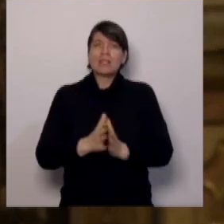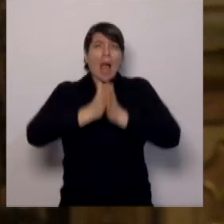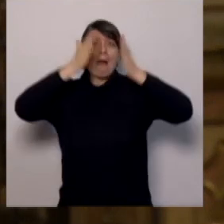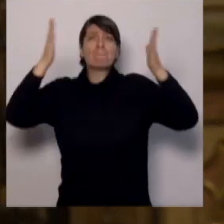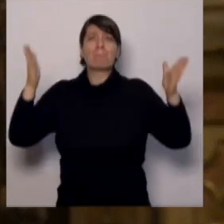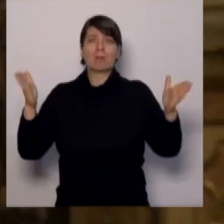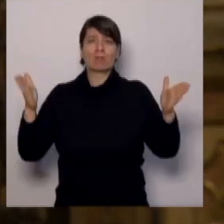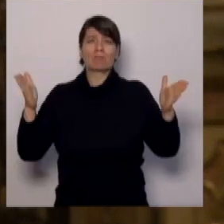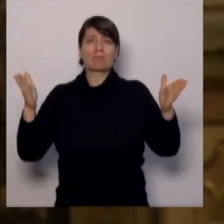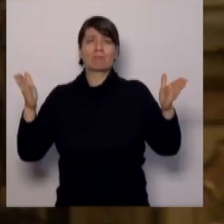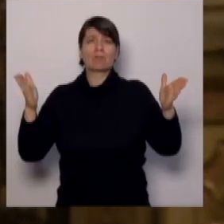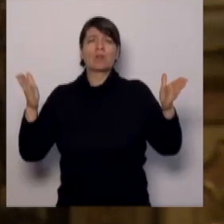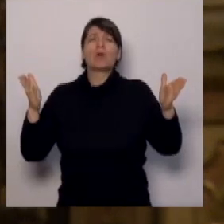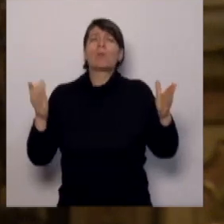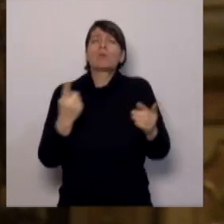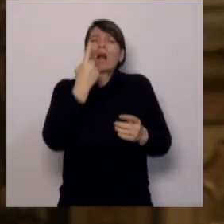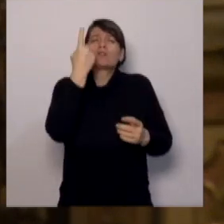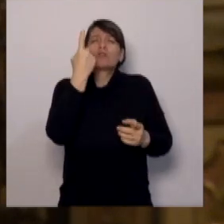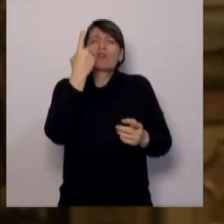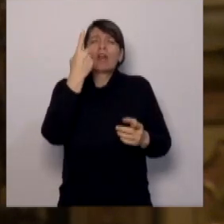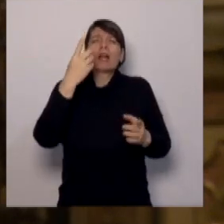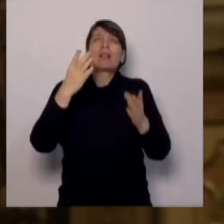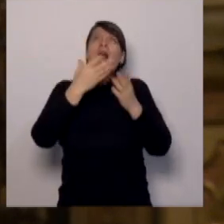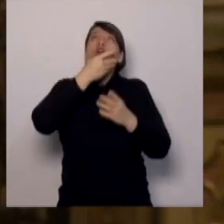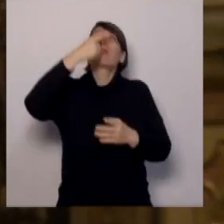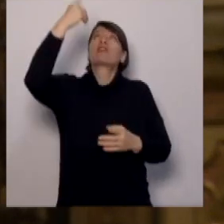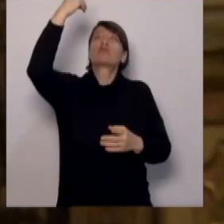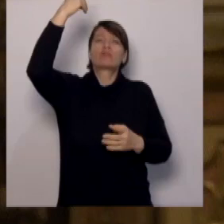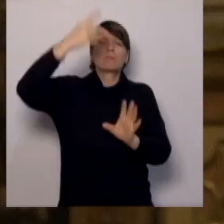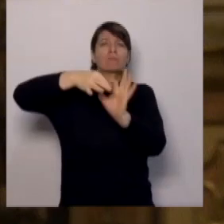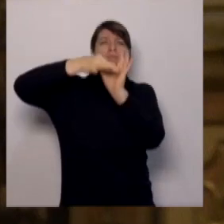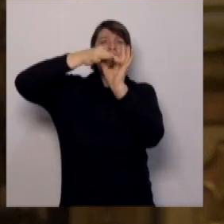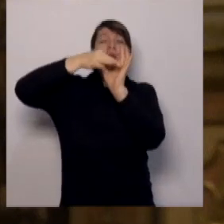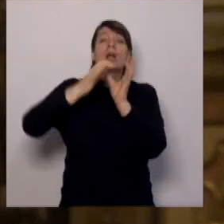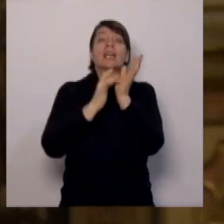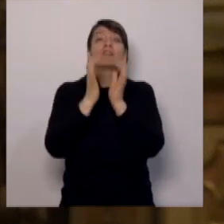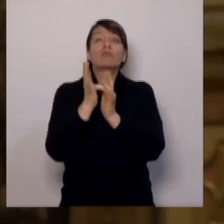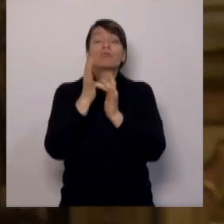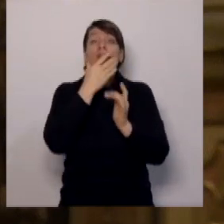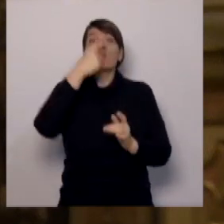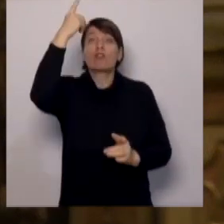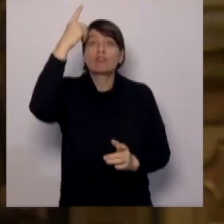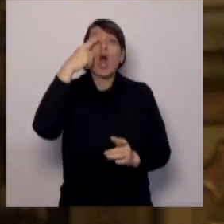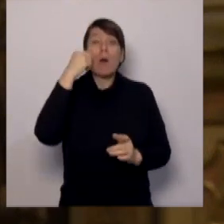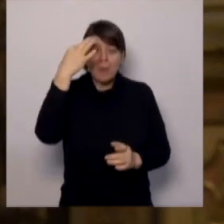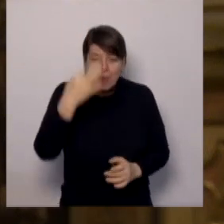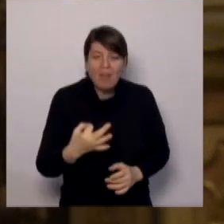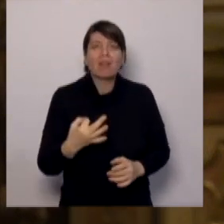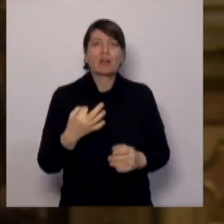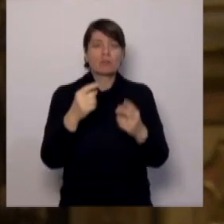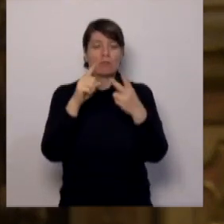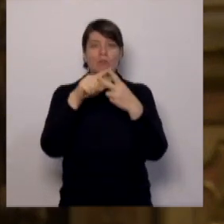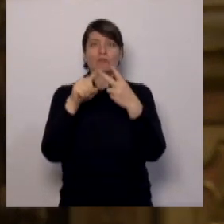se amplía inmediatamente, como si fuera una sola realidad, a lo divino, porque Jesús es Dios y hombre